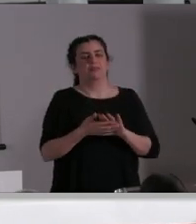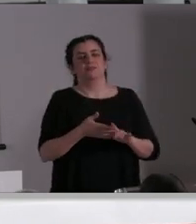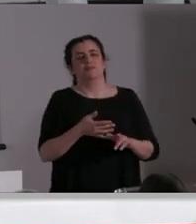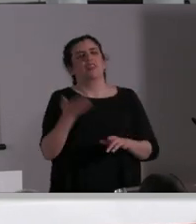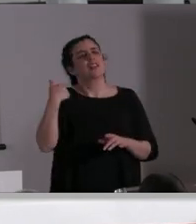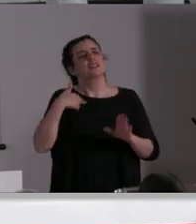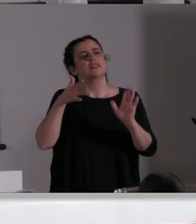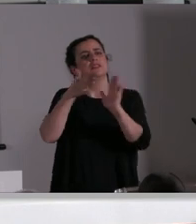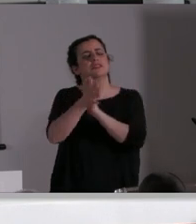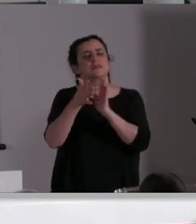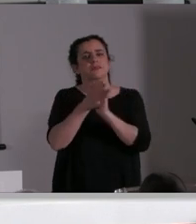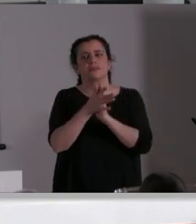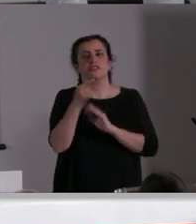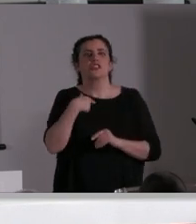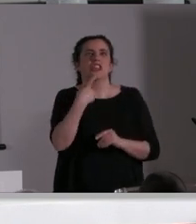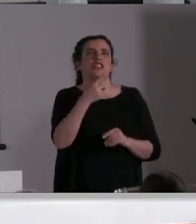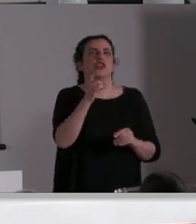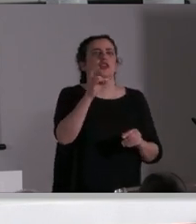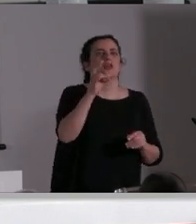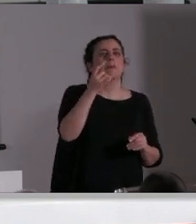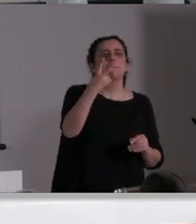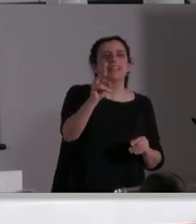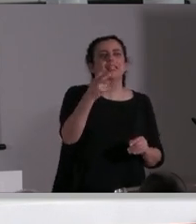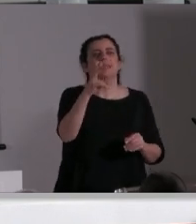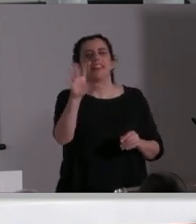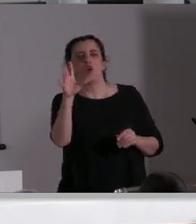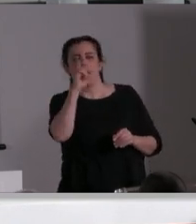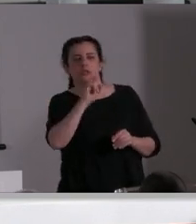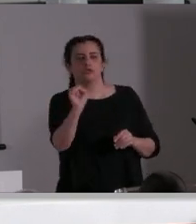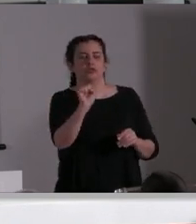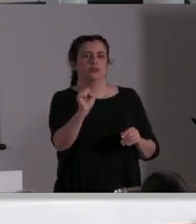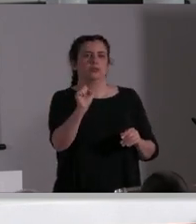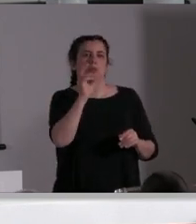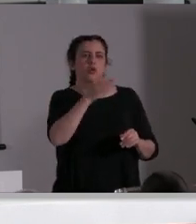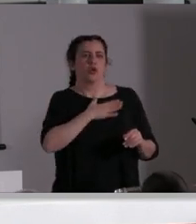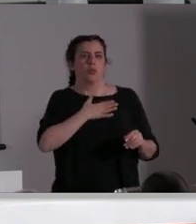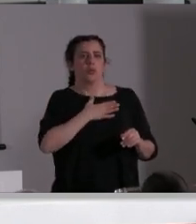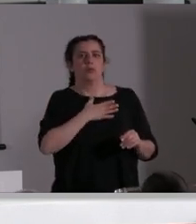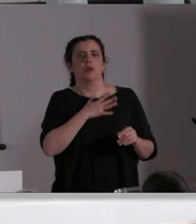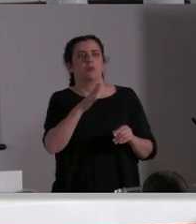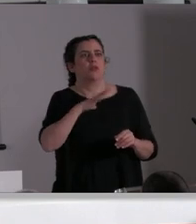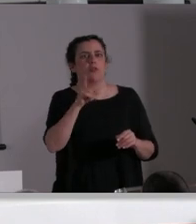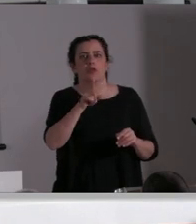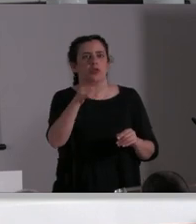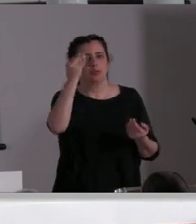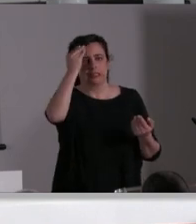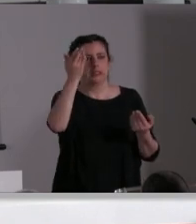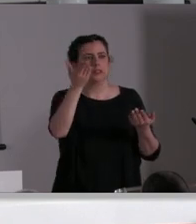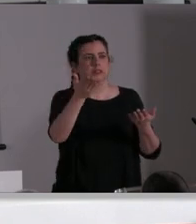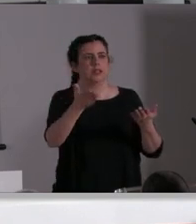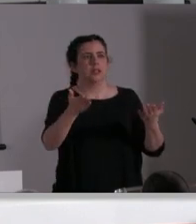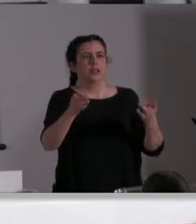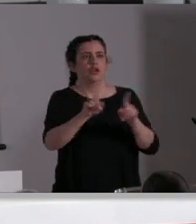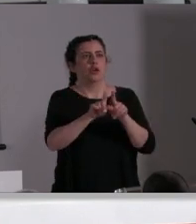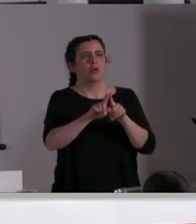comentado que he dicho 20, 25 años, lo que nos sentimos cómodos, pero por favor no lo cojáis